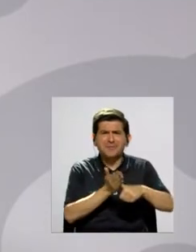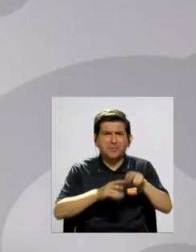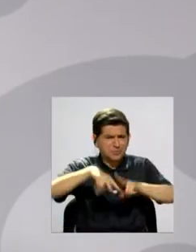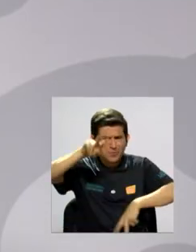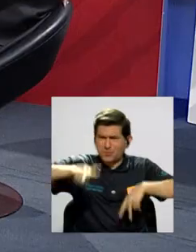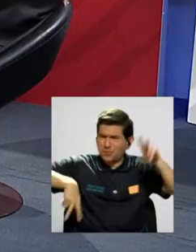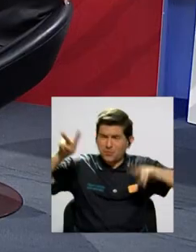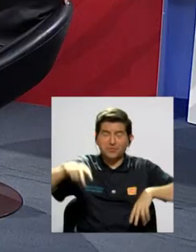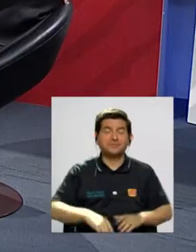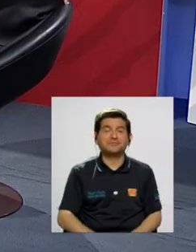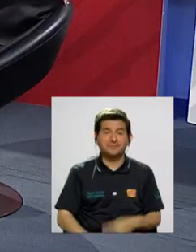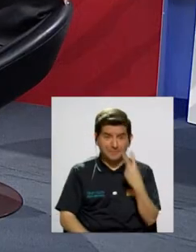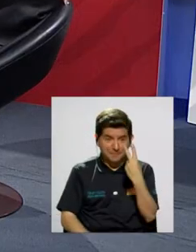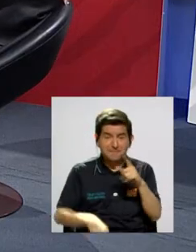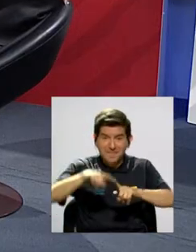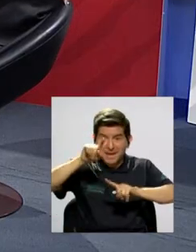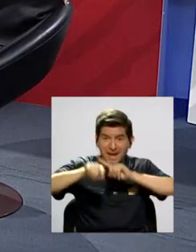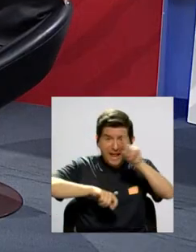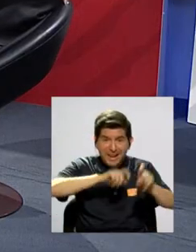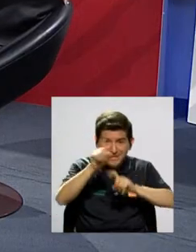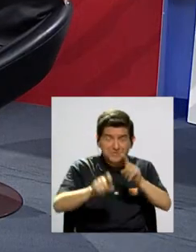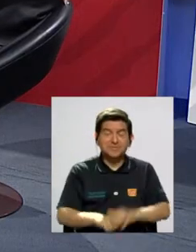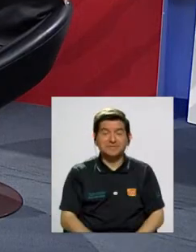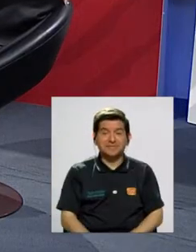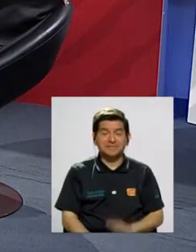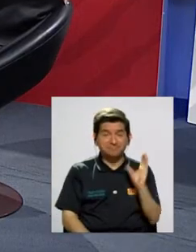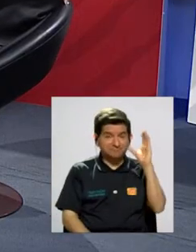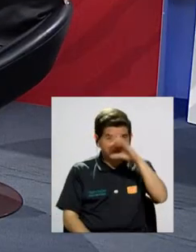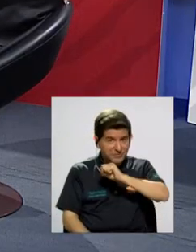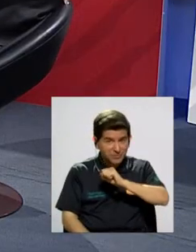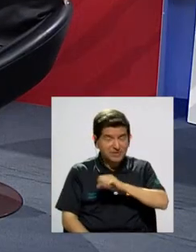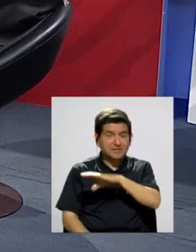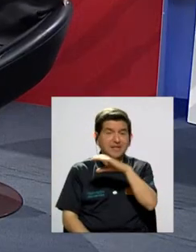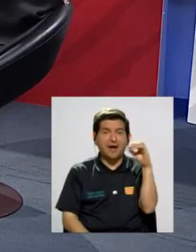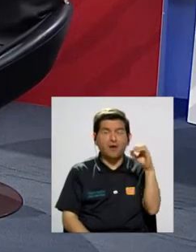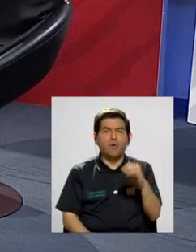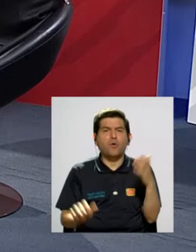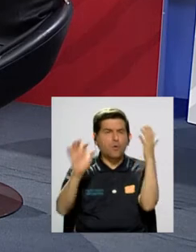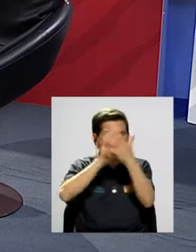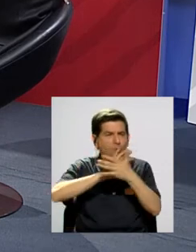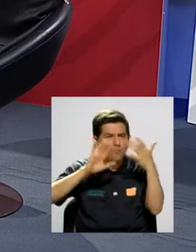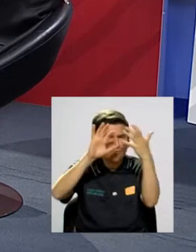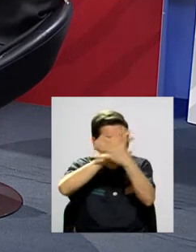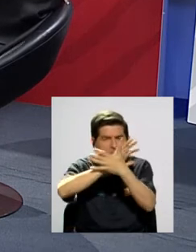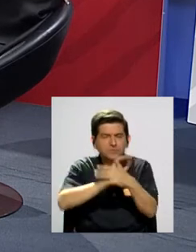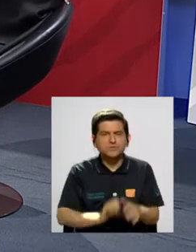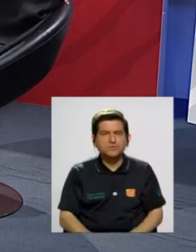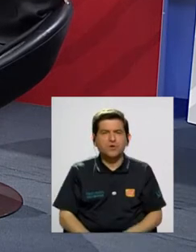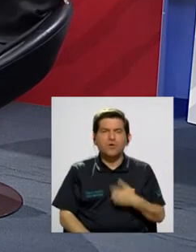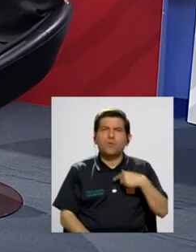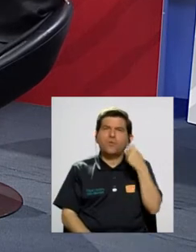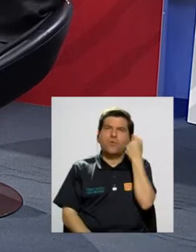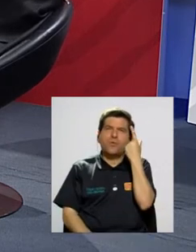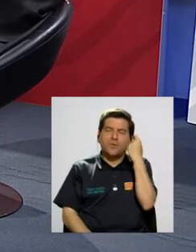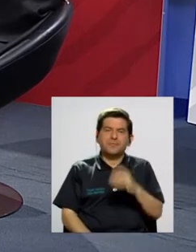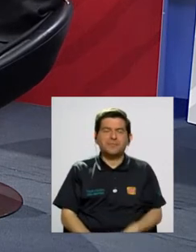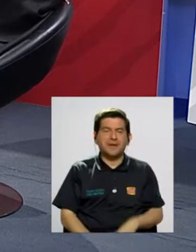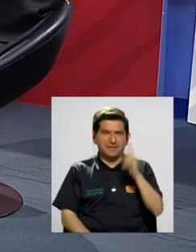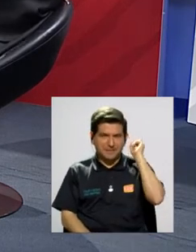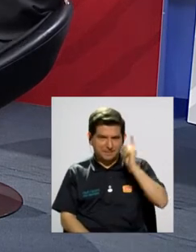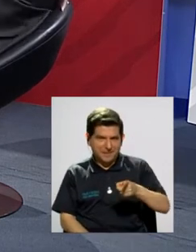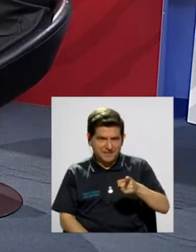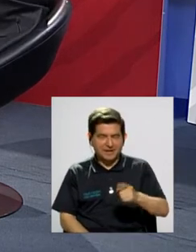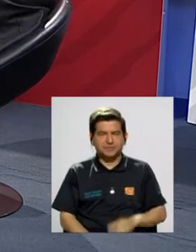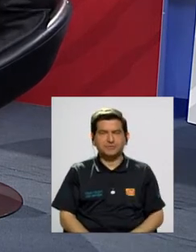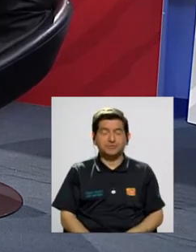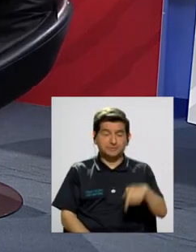porque si no vemos eso... Vea las encuestas. Si no vemos eso, ¿verdad? Entonces también pudiéramos confundirnos con lo que uno interpreta que es un mandato.